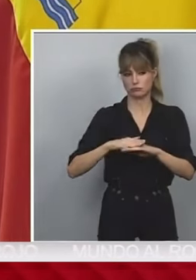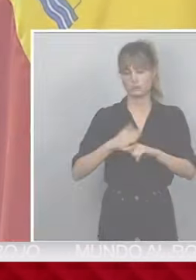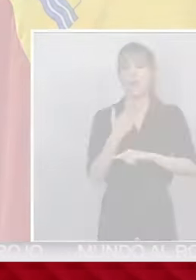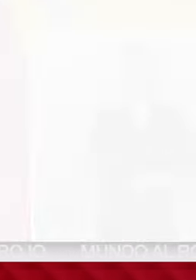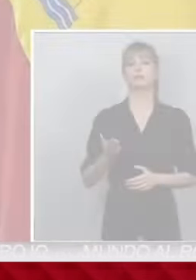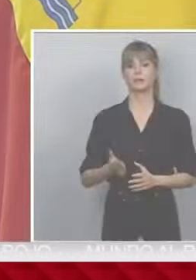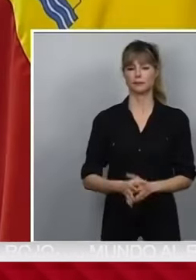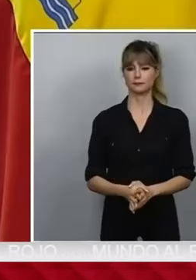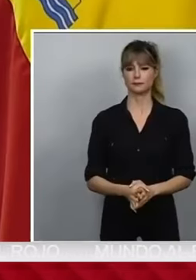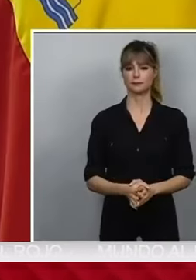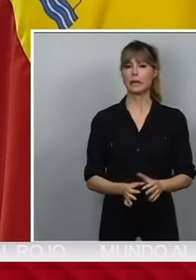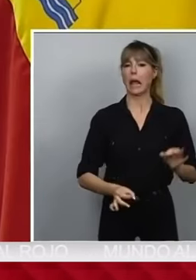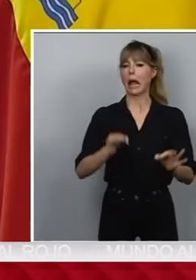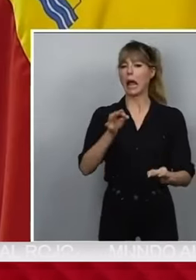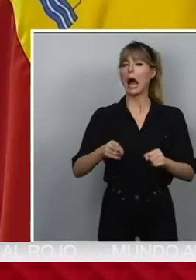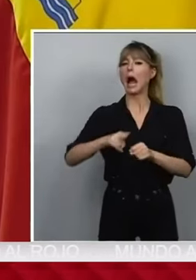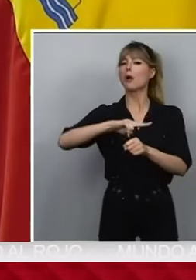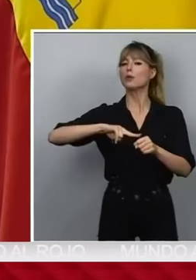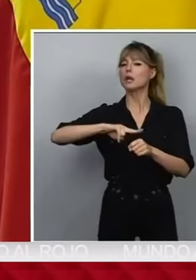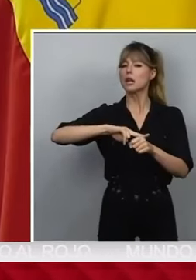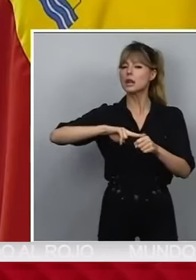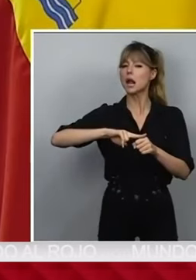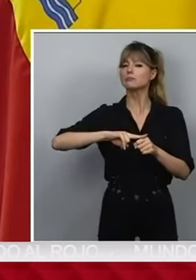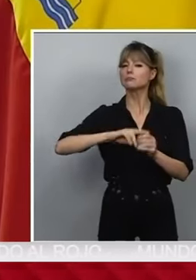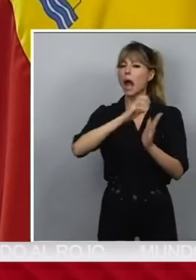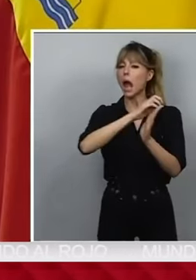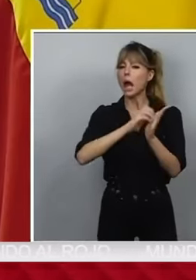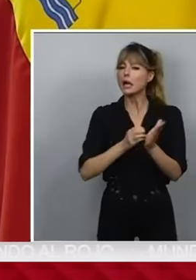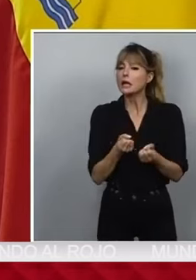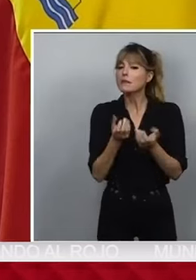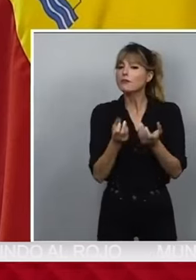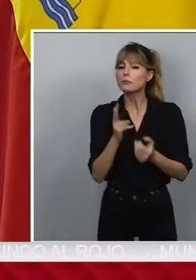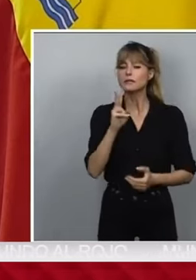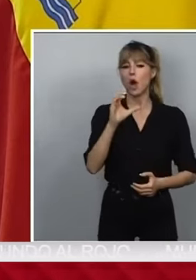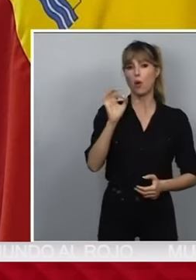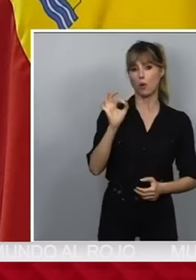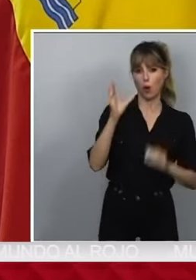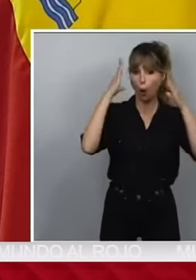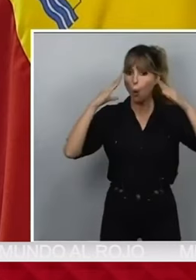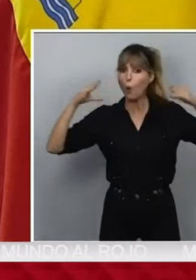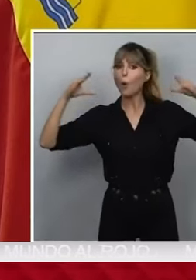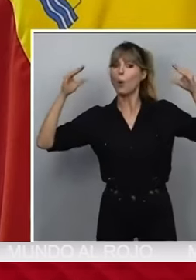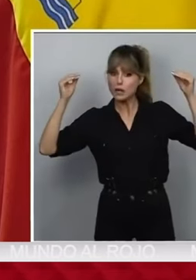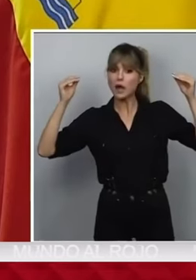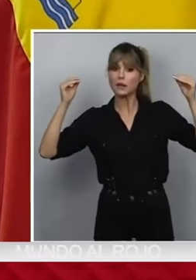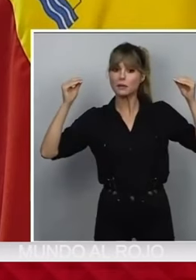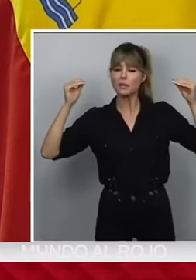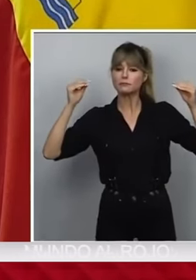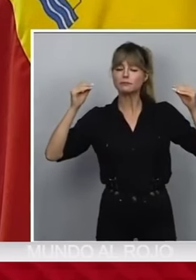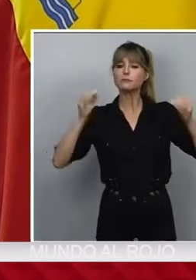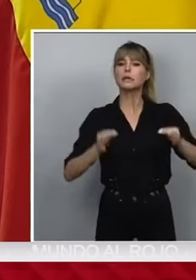permiten la audiencia valida los informes de la uco de la guardia civil y también de la